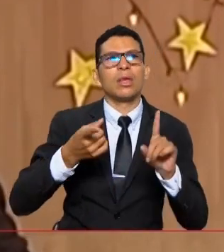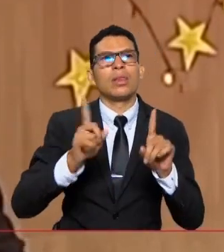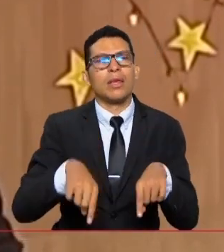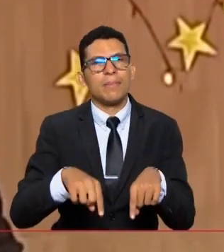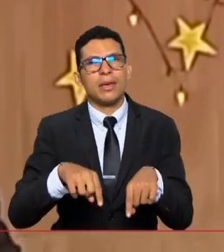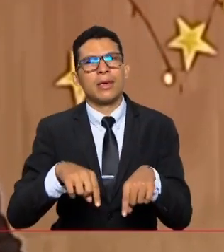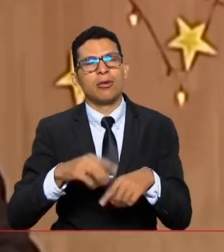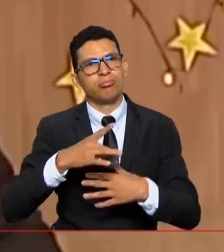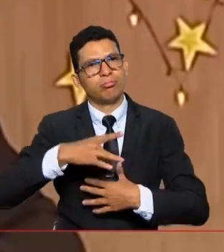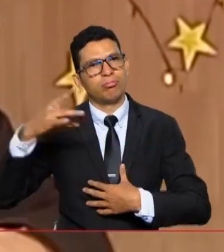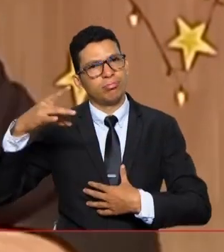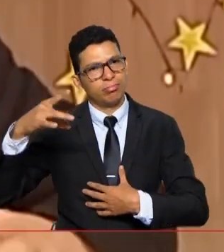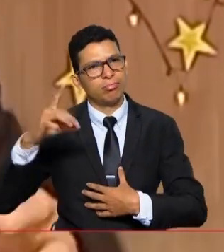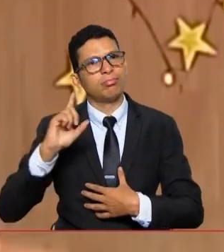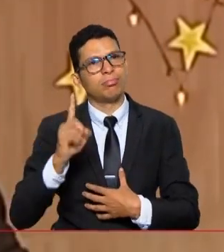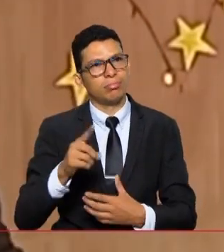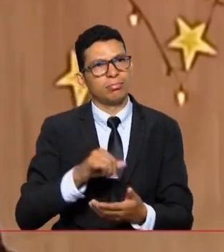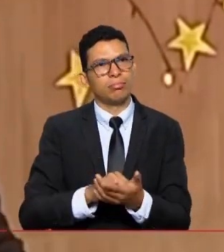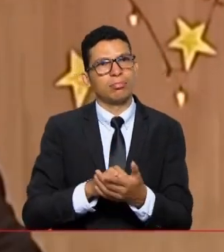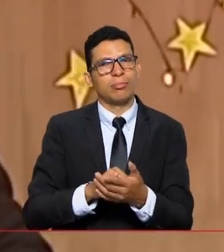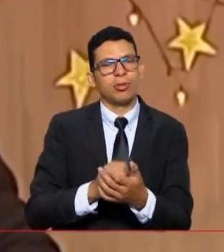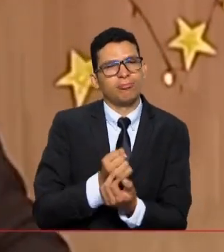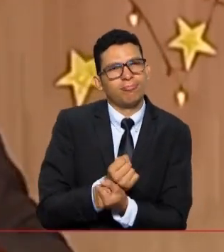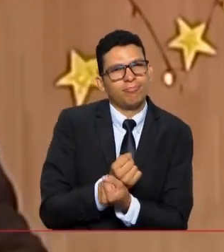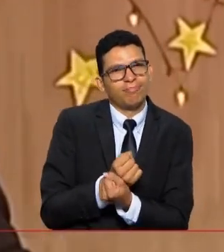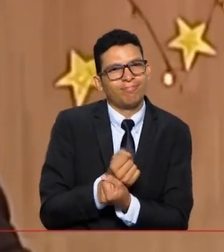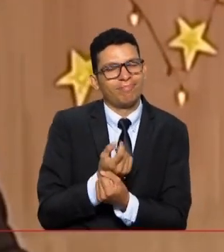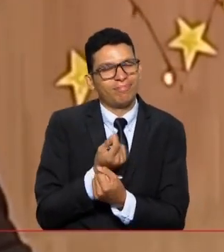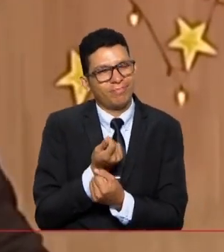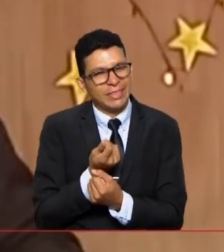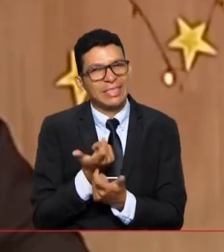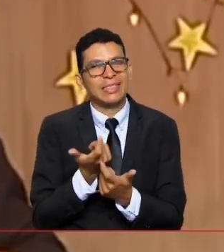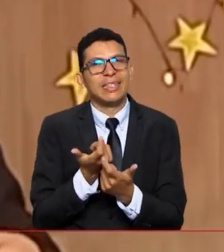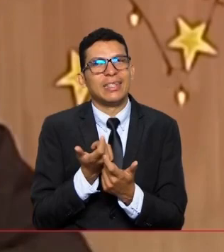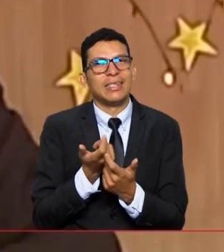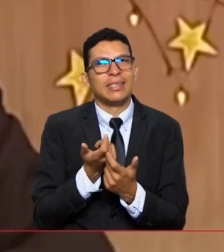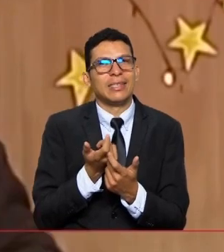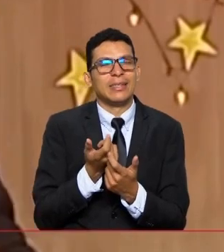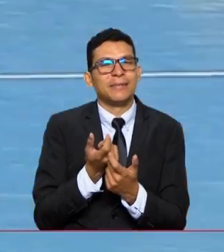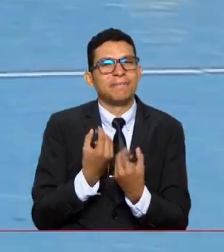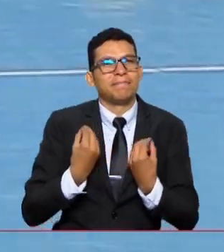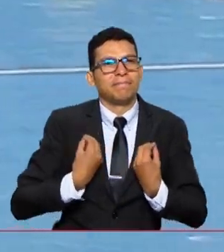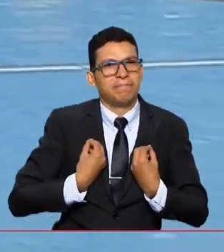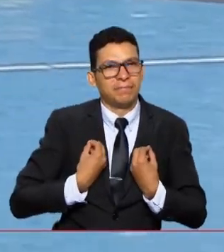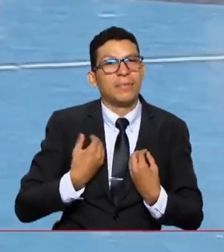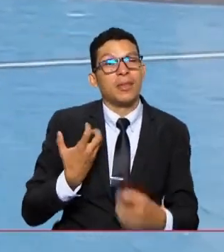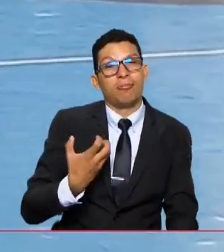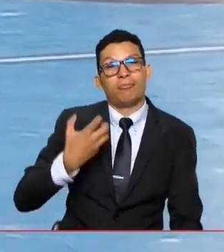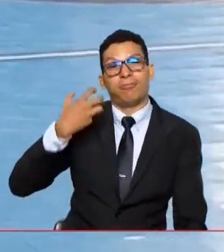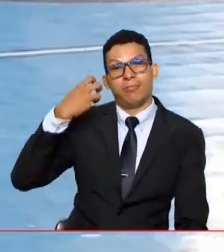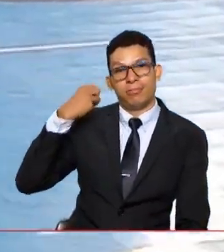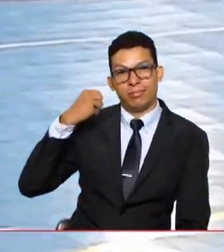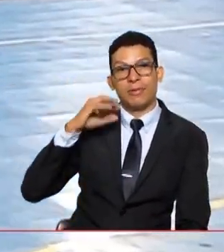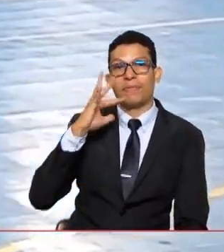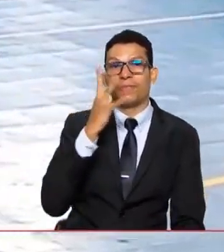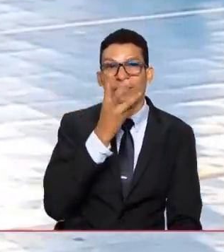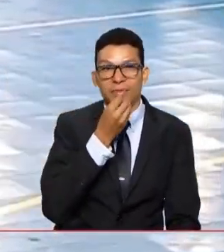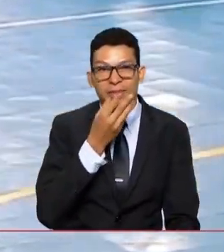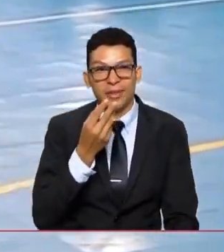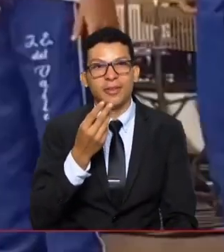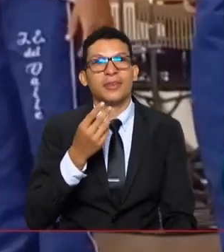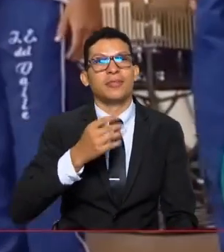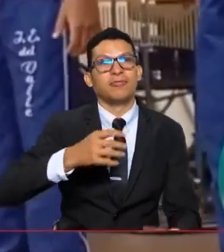algo de espiritualidad, algo de ternura y algo de vivencia de lo que en aquella época fue muy bonito